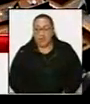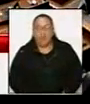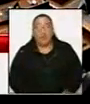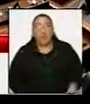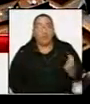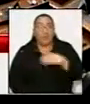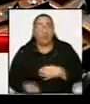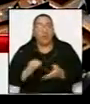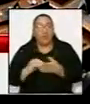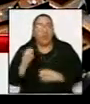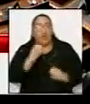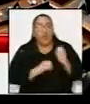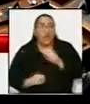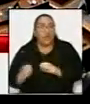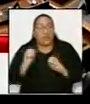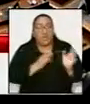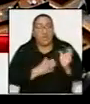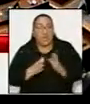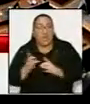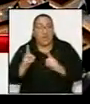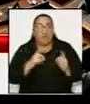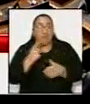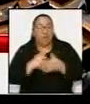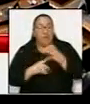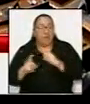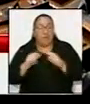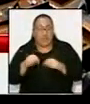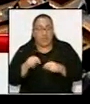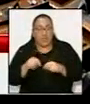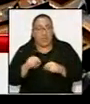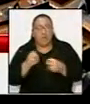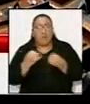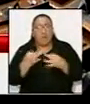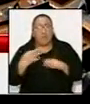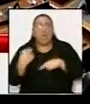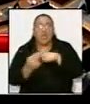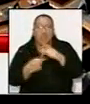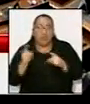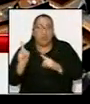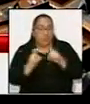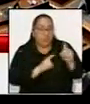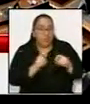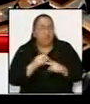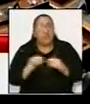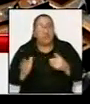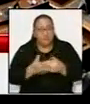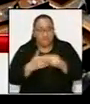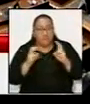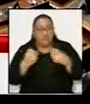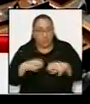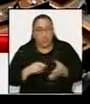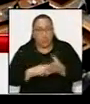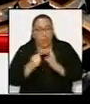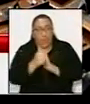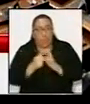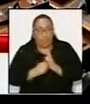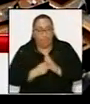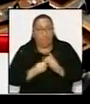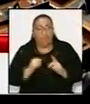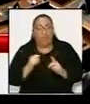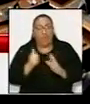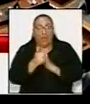organizando el debate para debatir en varias rondas si se quiere pero cerrando temas y artículo por artículo